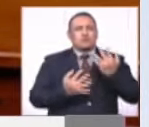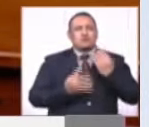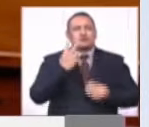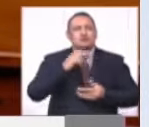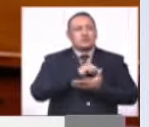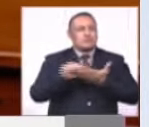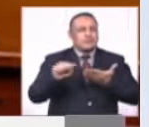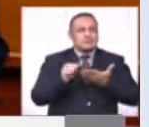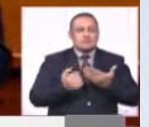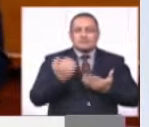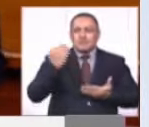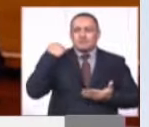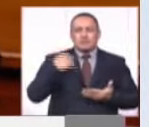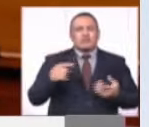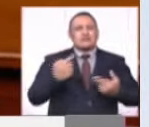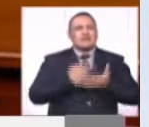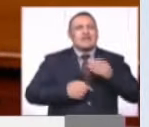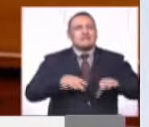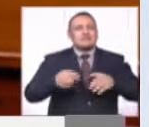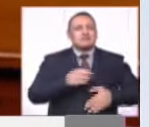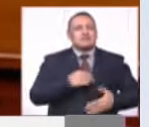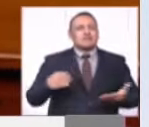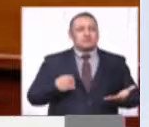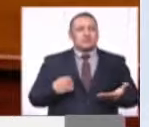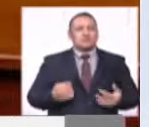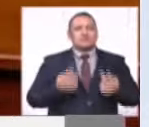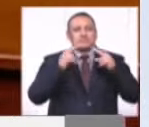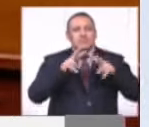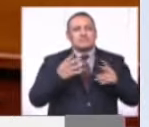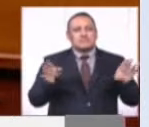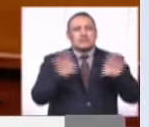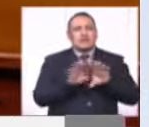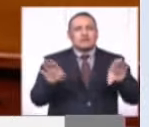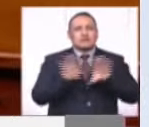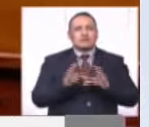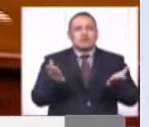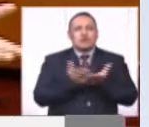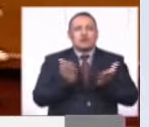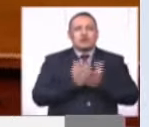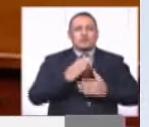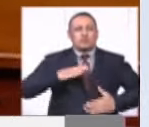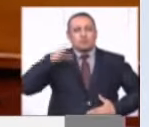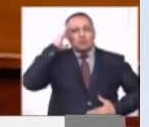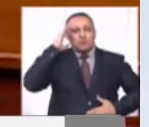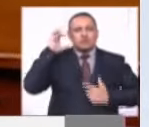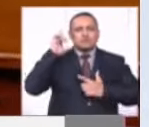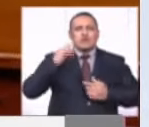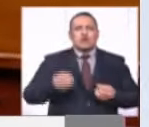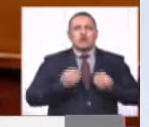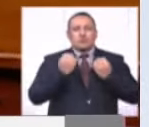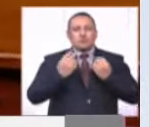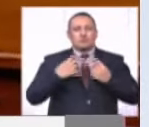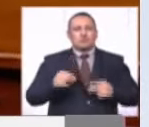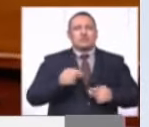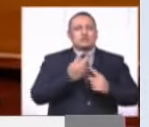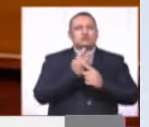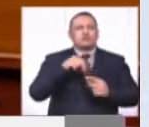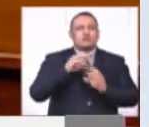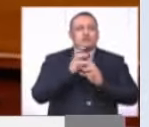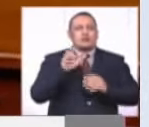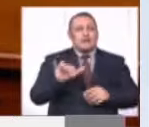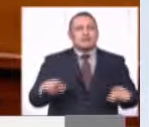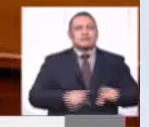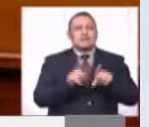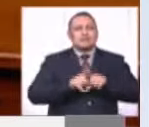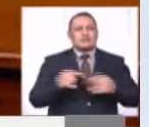meses. ¿Y qué ha hecho el Ejecutivo? Viene cerrando escuelas de suboficiales como la de Yungay, por ejemplo, y